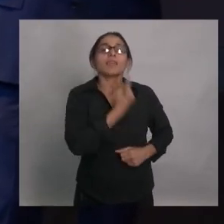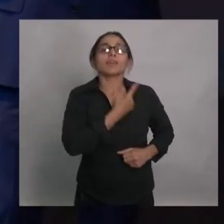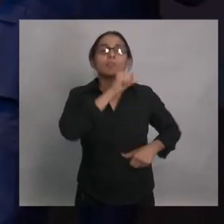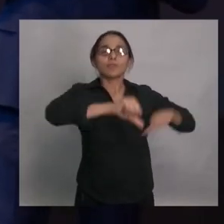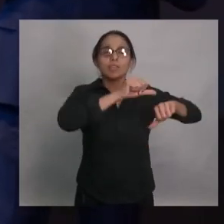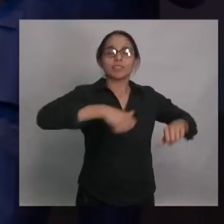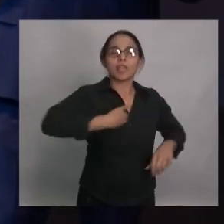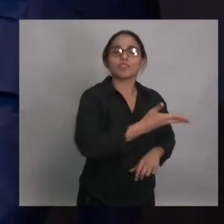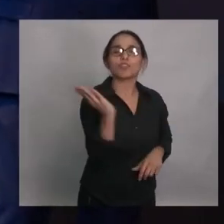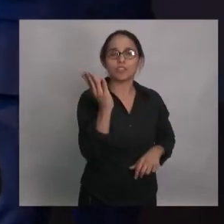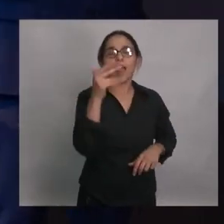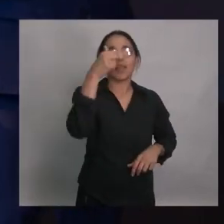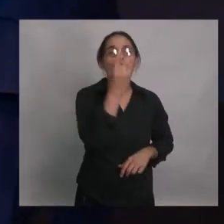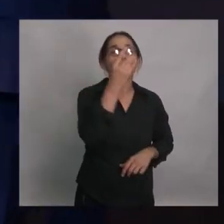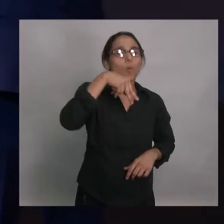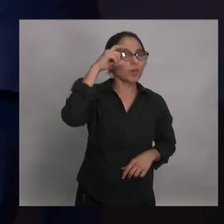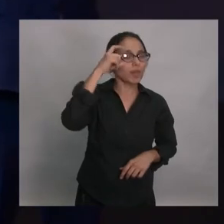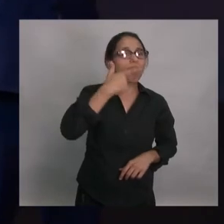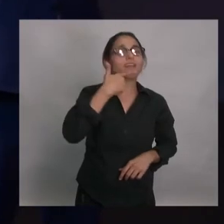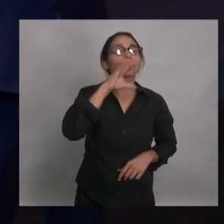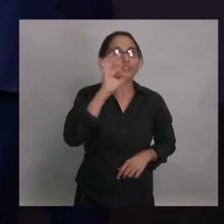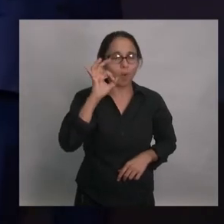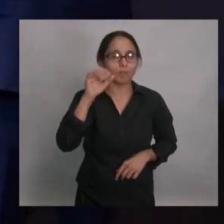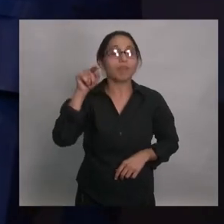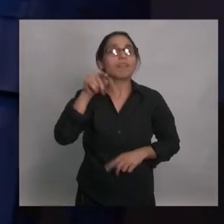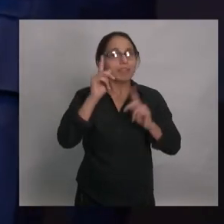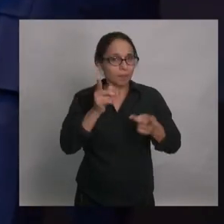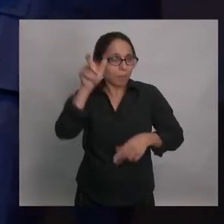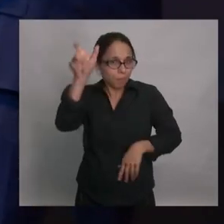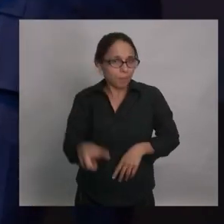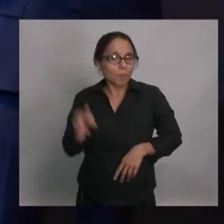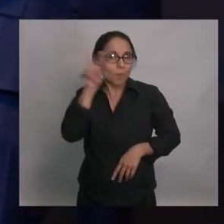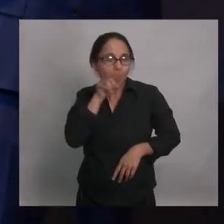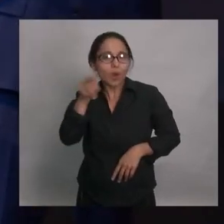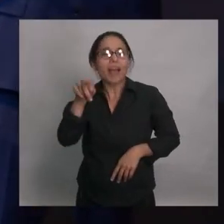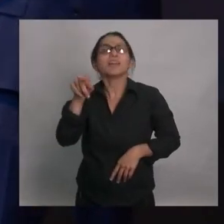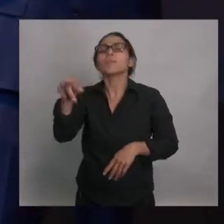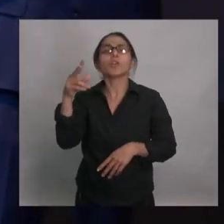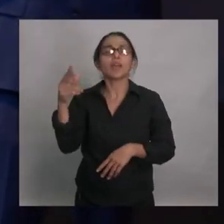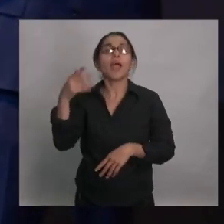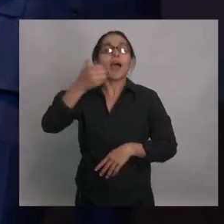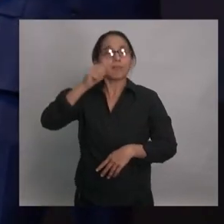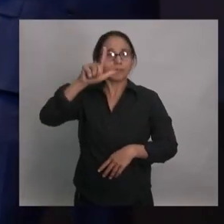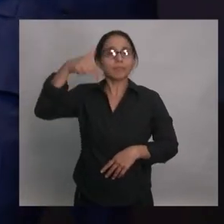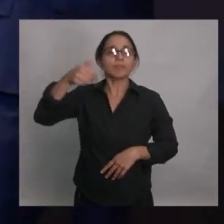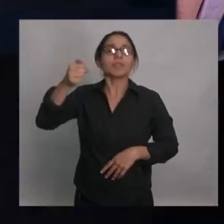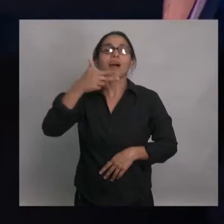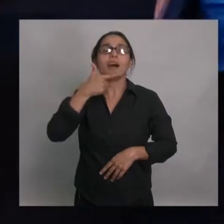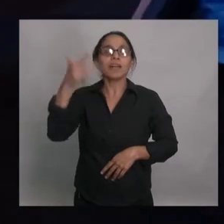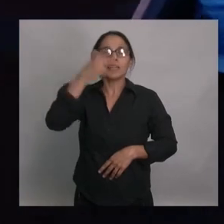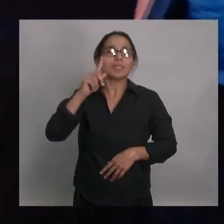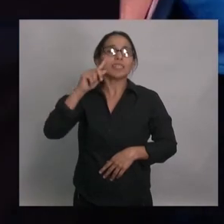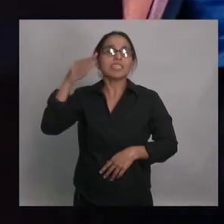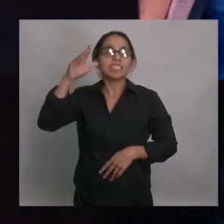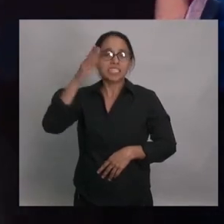de la unesco y a nadal najib porque representa también el trabajo que desde el mundo árabe se hace en defensa de la